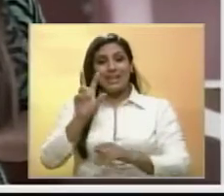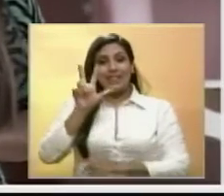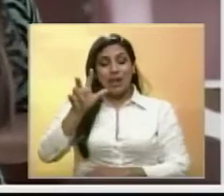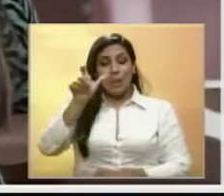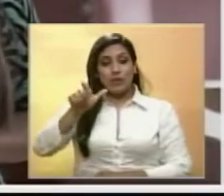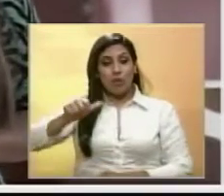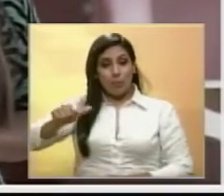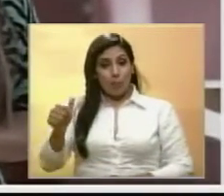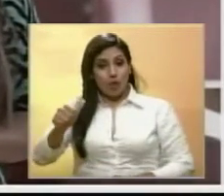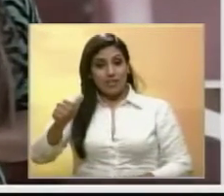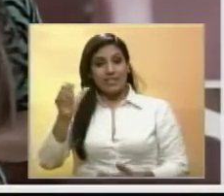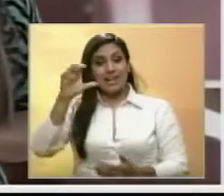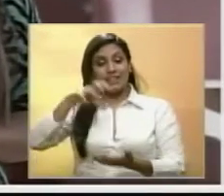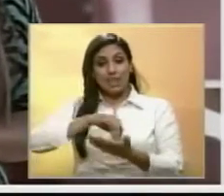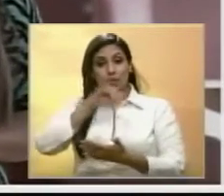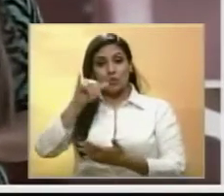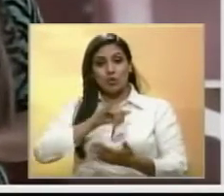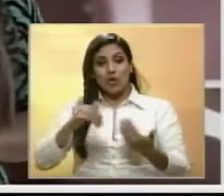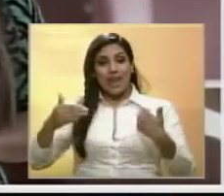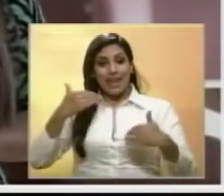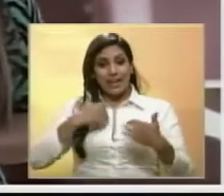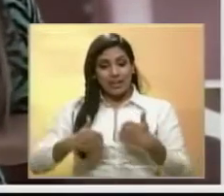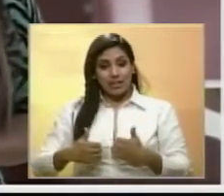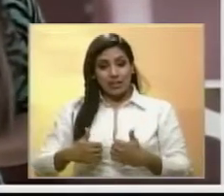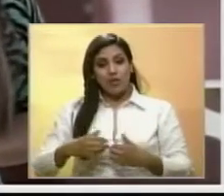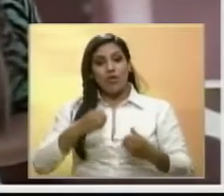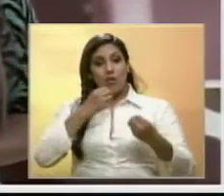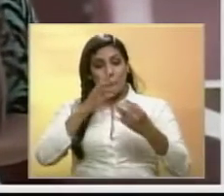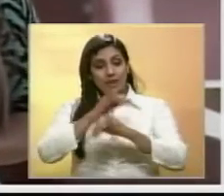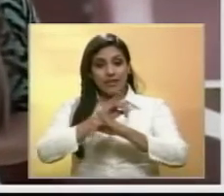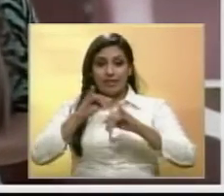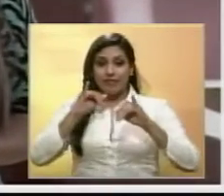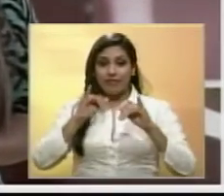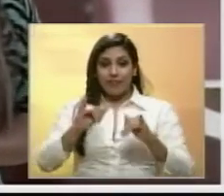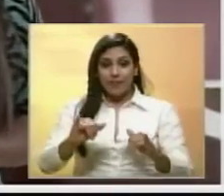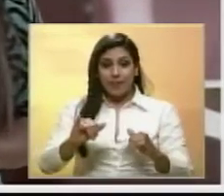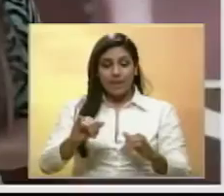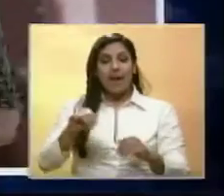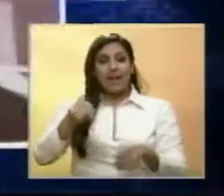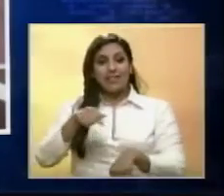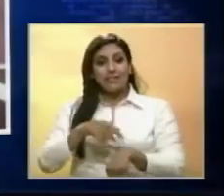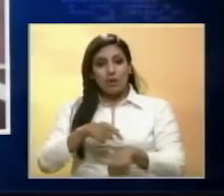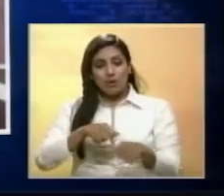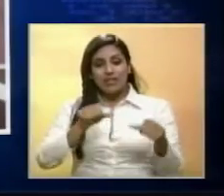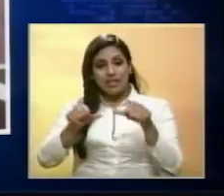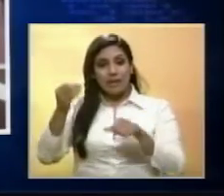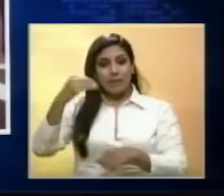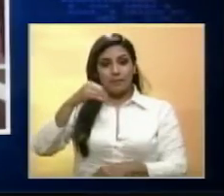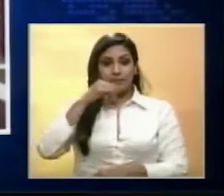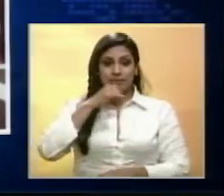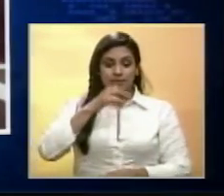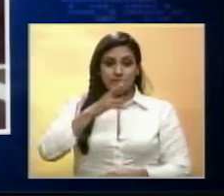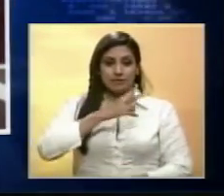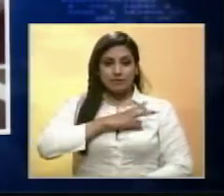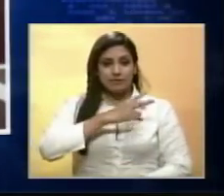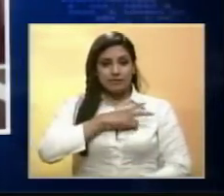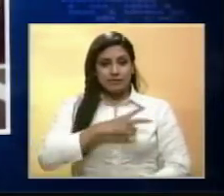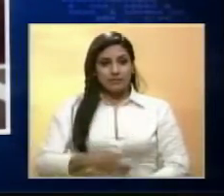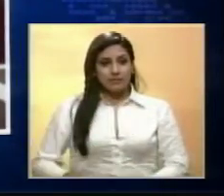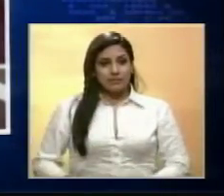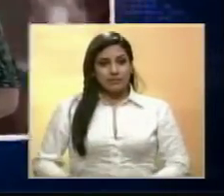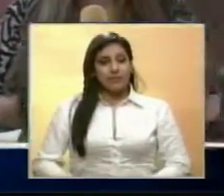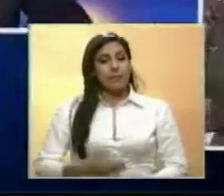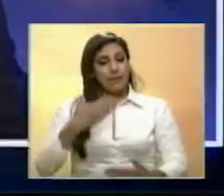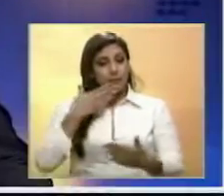del Cuerpo Policial del Estado Zulia resultaron heridos. Es el reporte que podemos ofrecerles a esta hora. Continúen con más de su noticiero